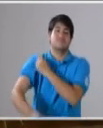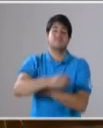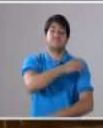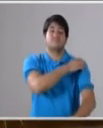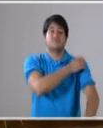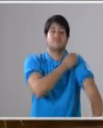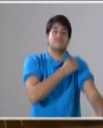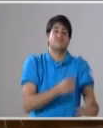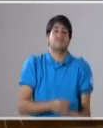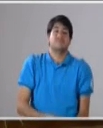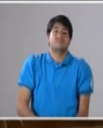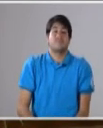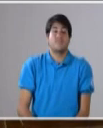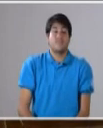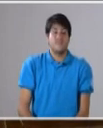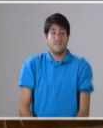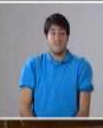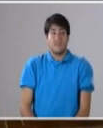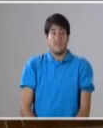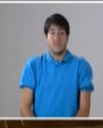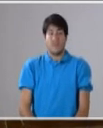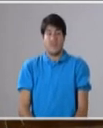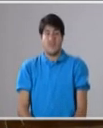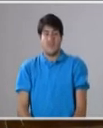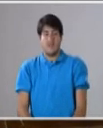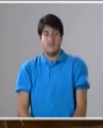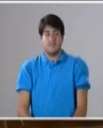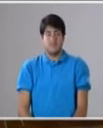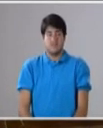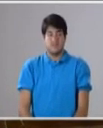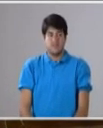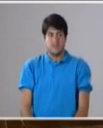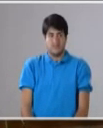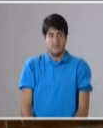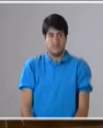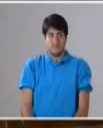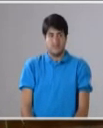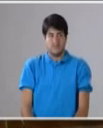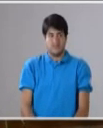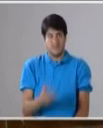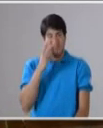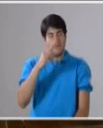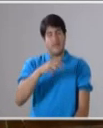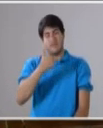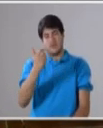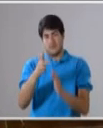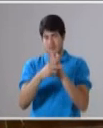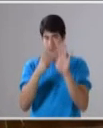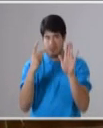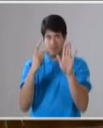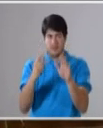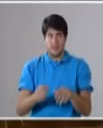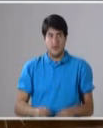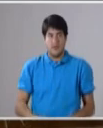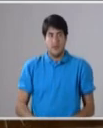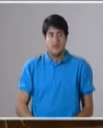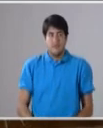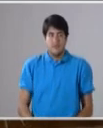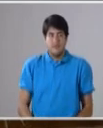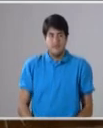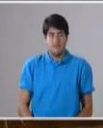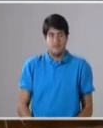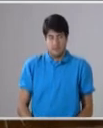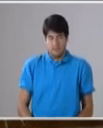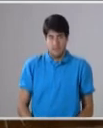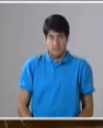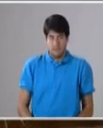Fíjese. Ya me detuve demasiado tiempo en este versículo. Pero miremos otra cosa, vamos a ver. Uno de